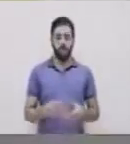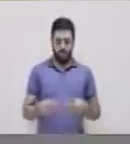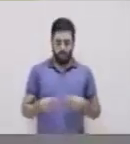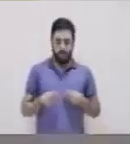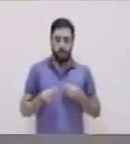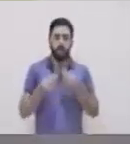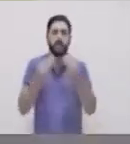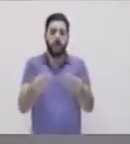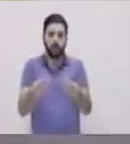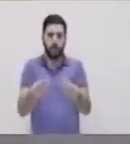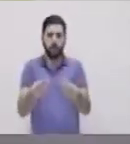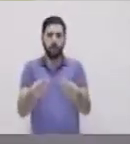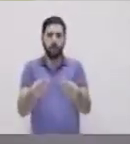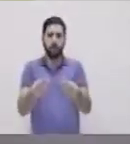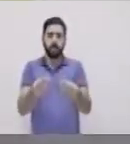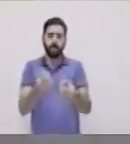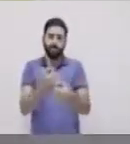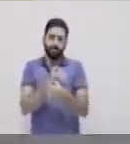Es amar,